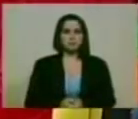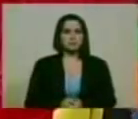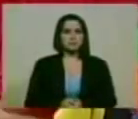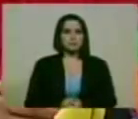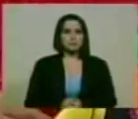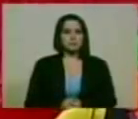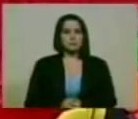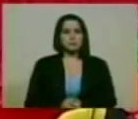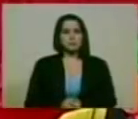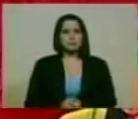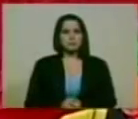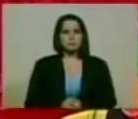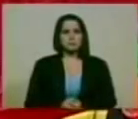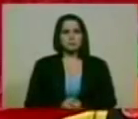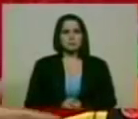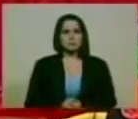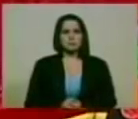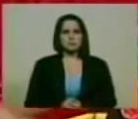etcétera.